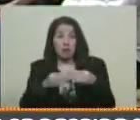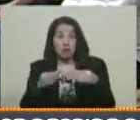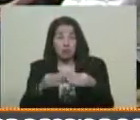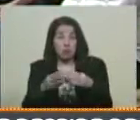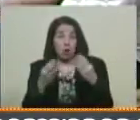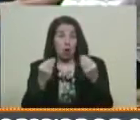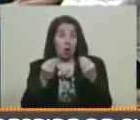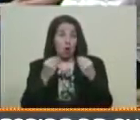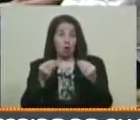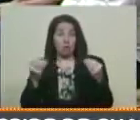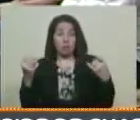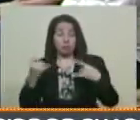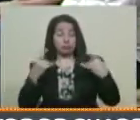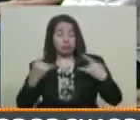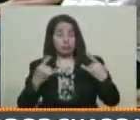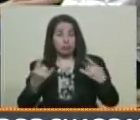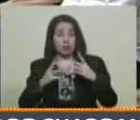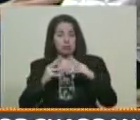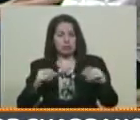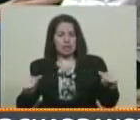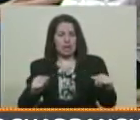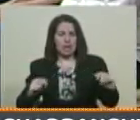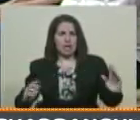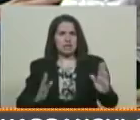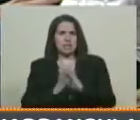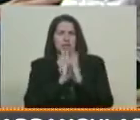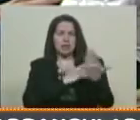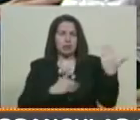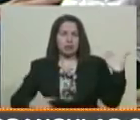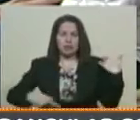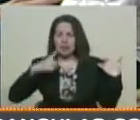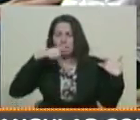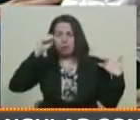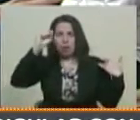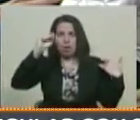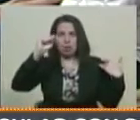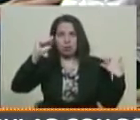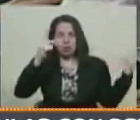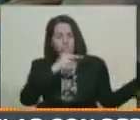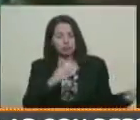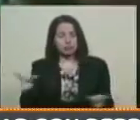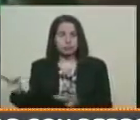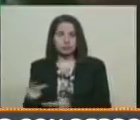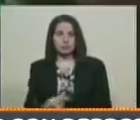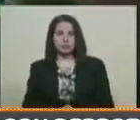con la banda española Tierra Santa y el presidente de la República, Nicolás Maduro Moros. Adelante.